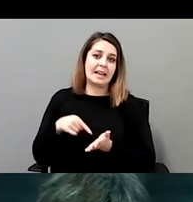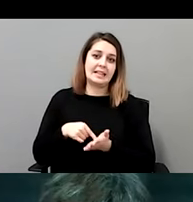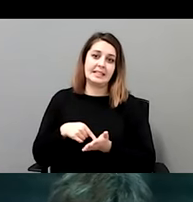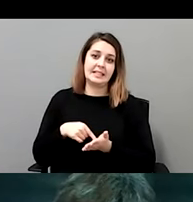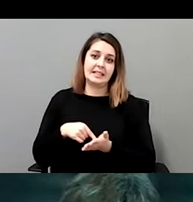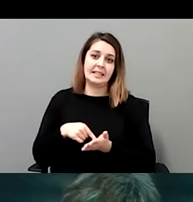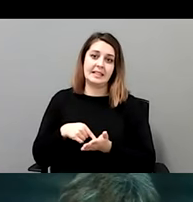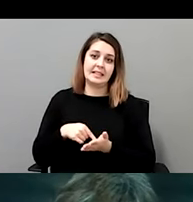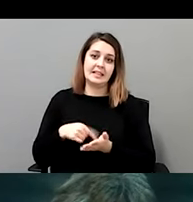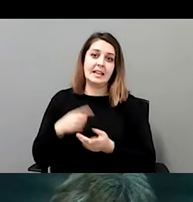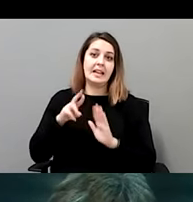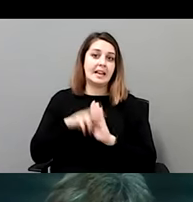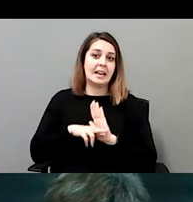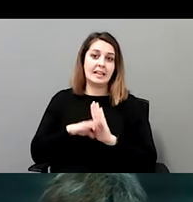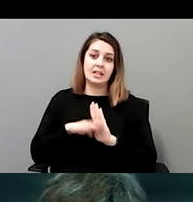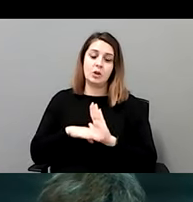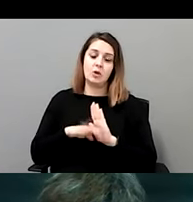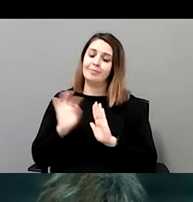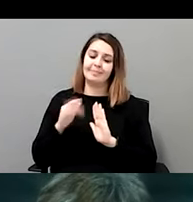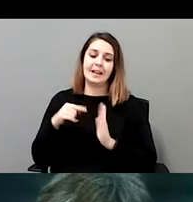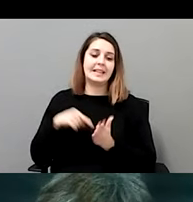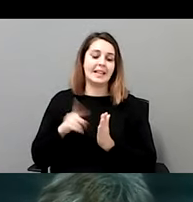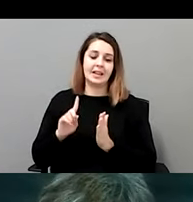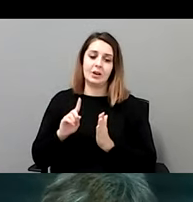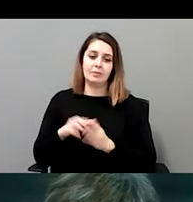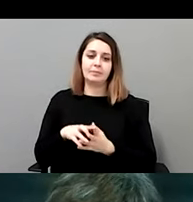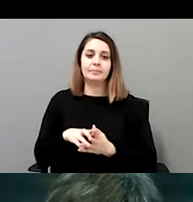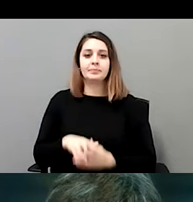tanto requisito. La siguiente.